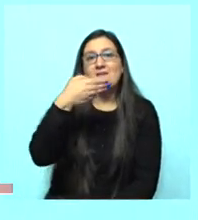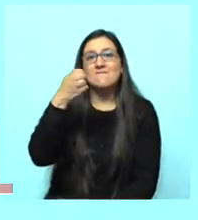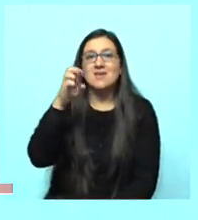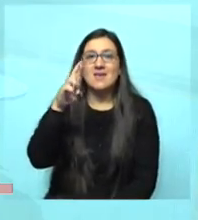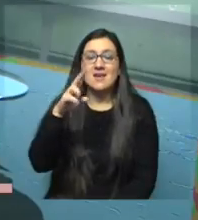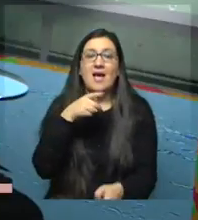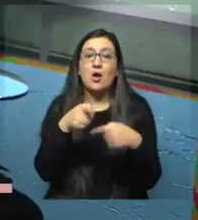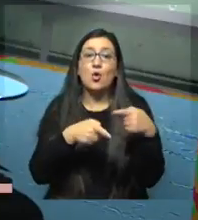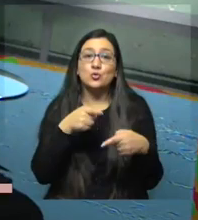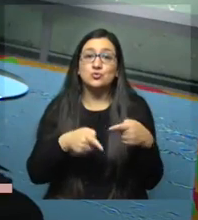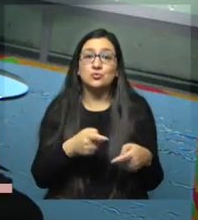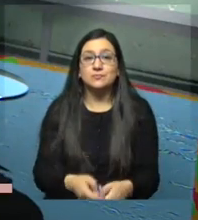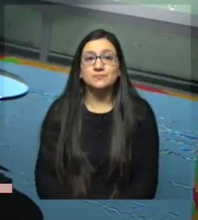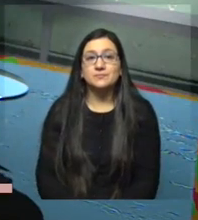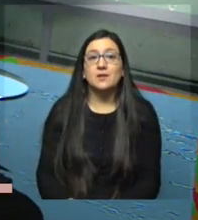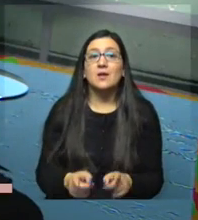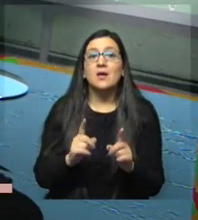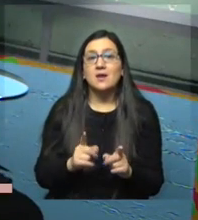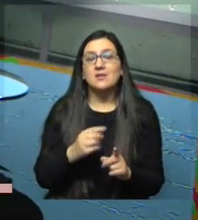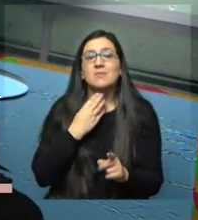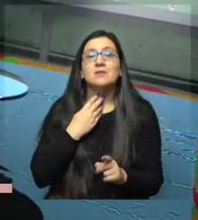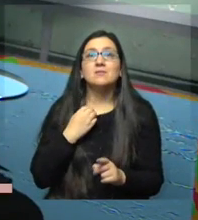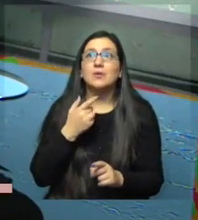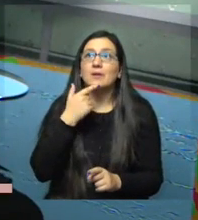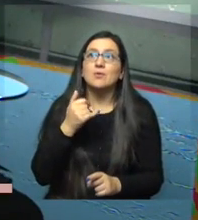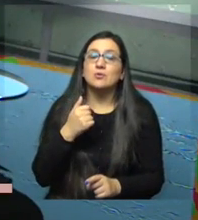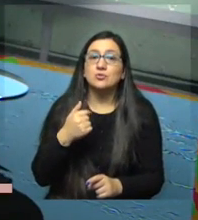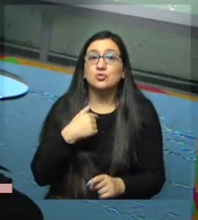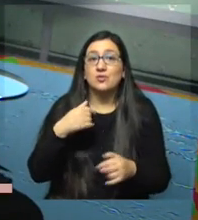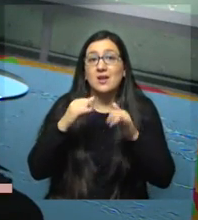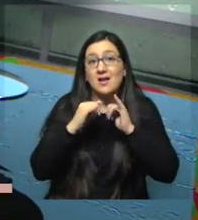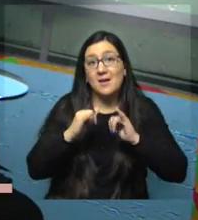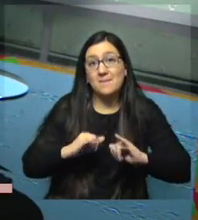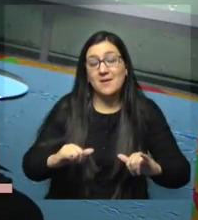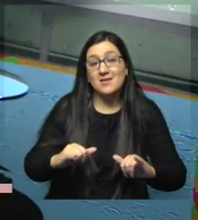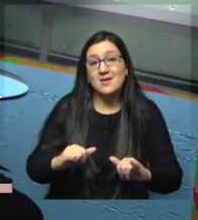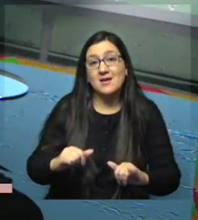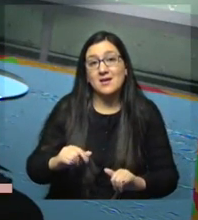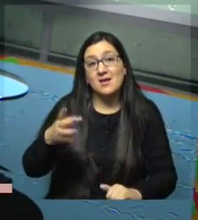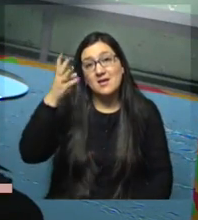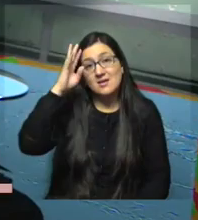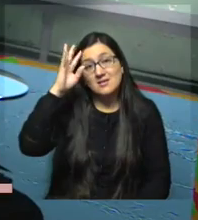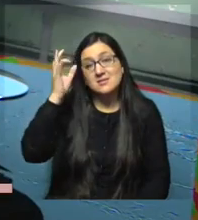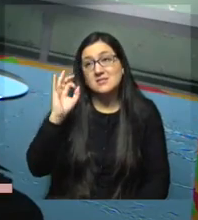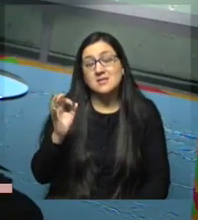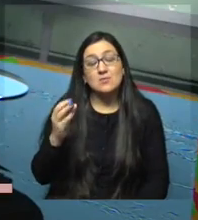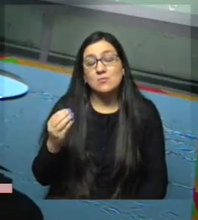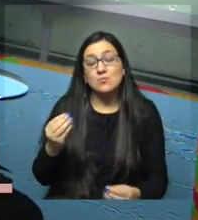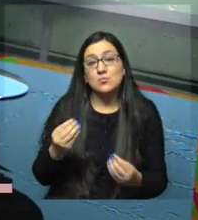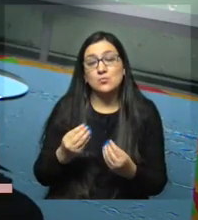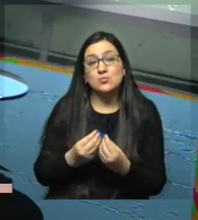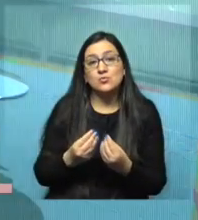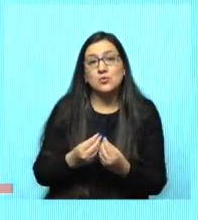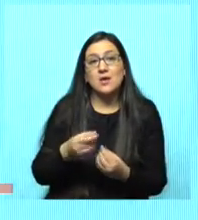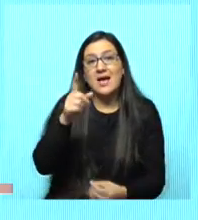¿no? Sí, pero también tener en cuenta que si lo usamos de manera positiva, por ejemplo, yo de la campaña me enteré mucho a través de las redes, @buentrato/hoy. ¿Cómo?